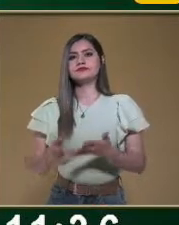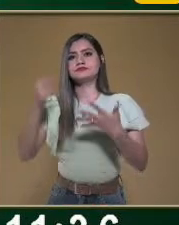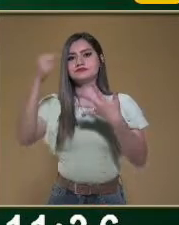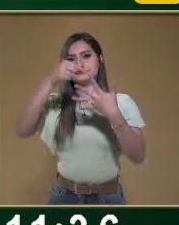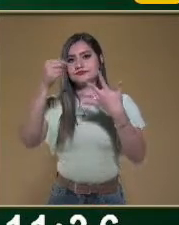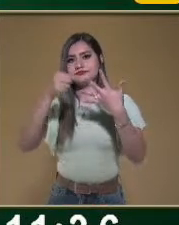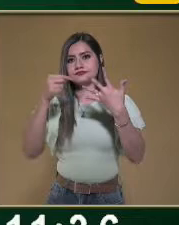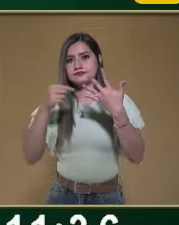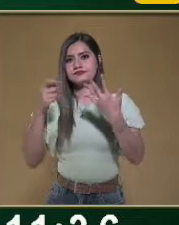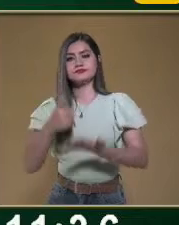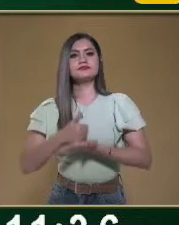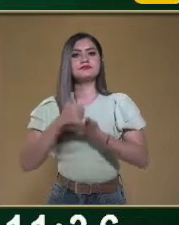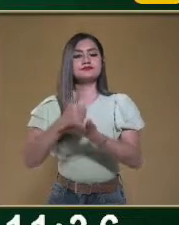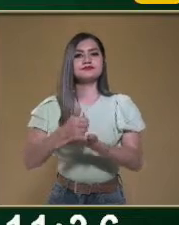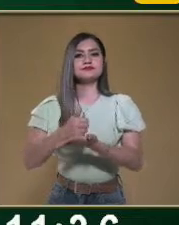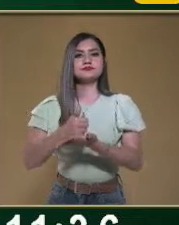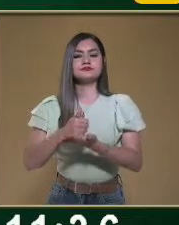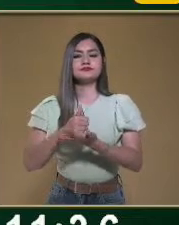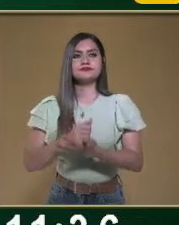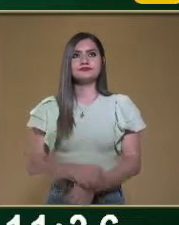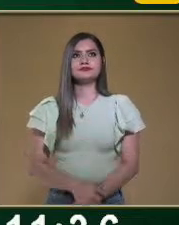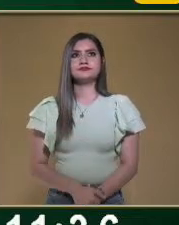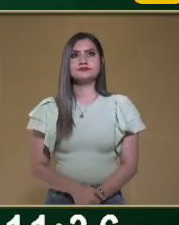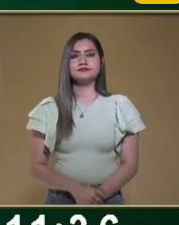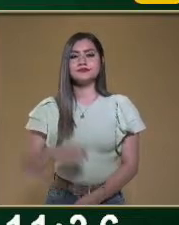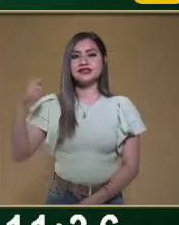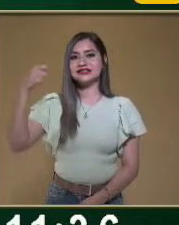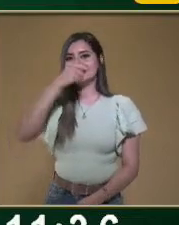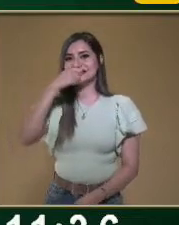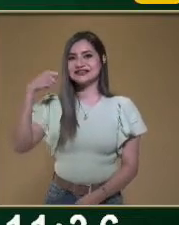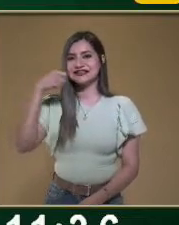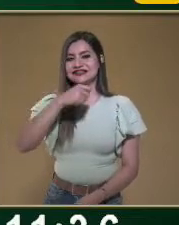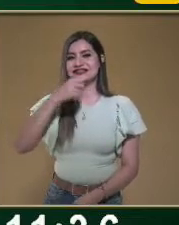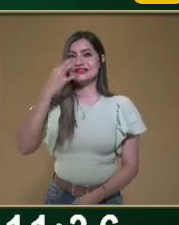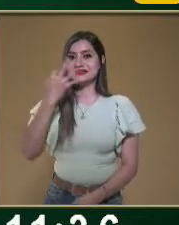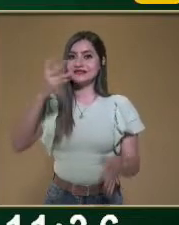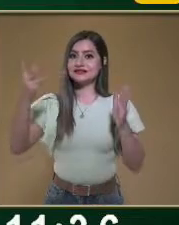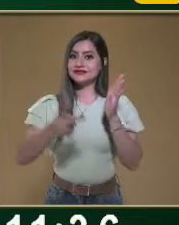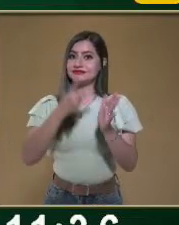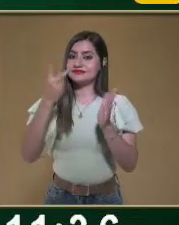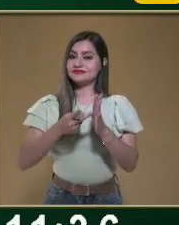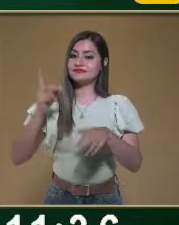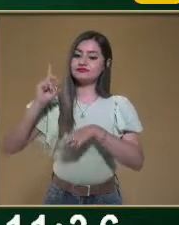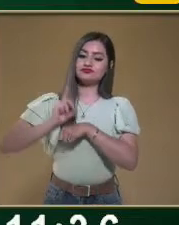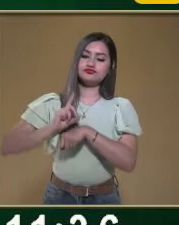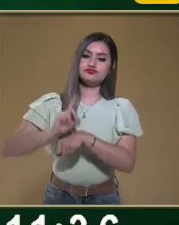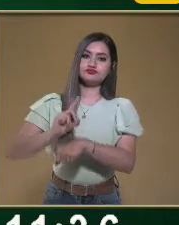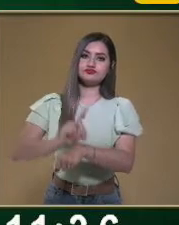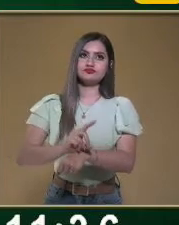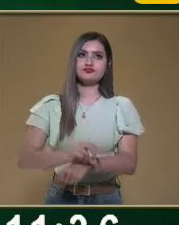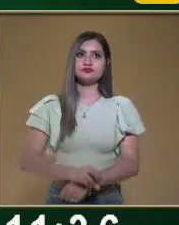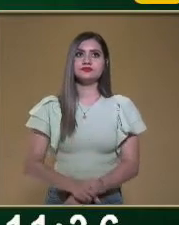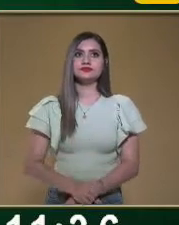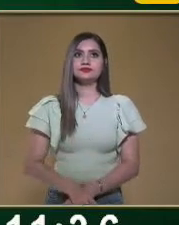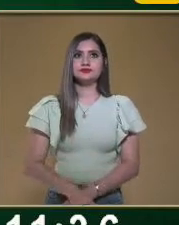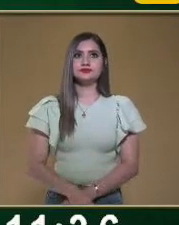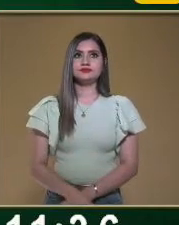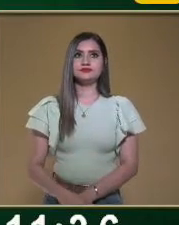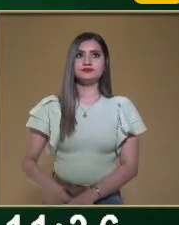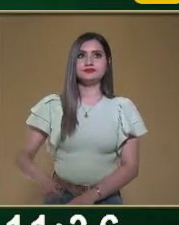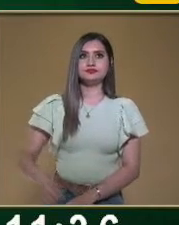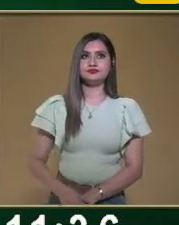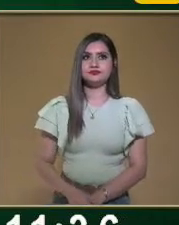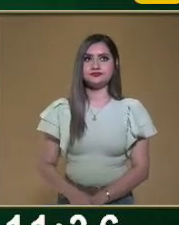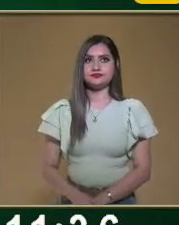ahí aparece un cartel y dice, cepilla tus dientes 3 veces al día. Campaña a favor de un mundo